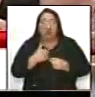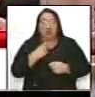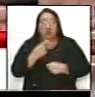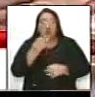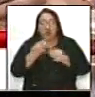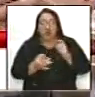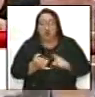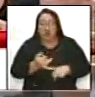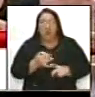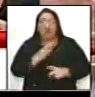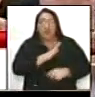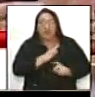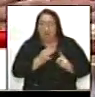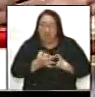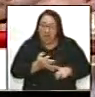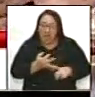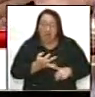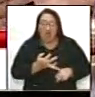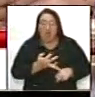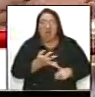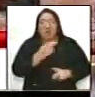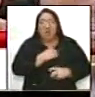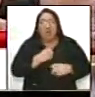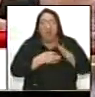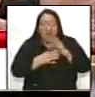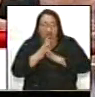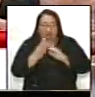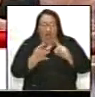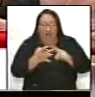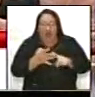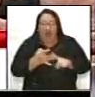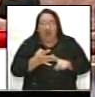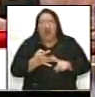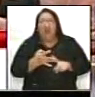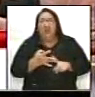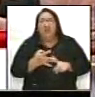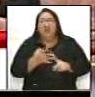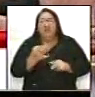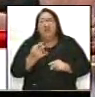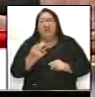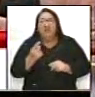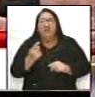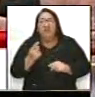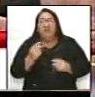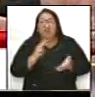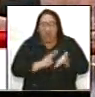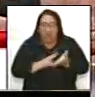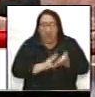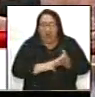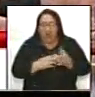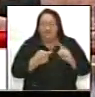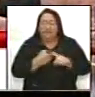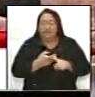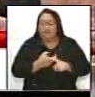Judicial, el fiscal de la Nación, el ministro del Interior, el defensor del pueblo.